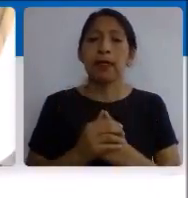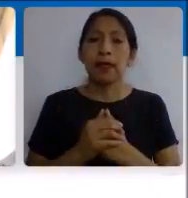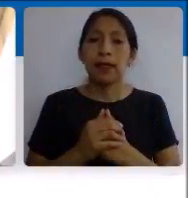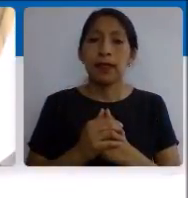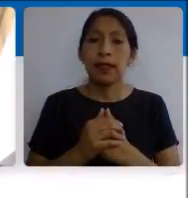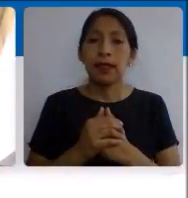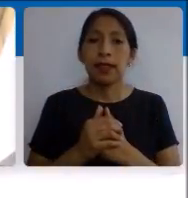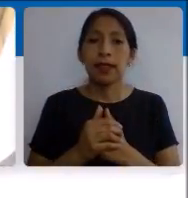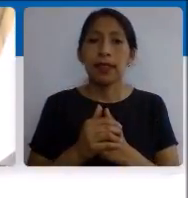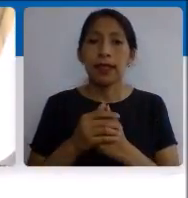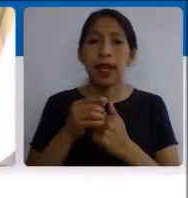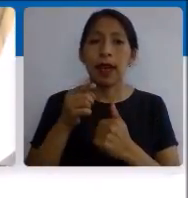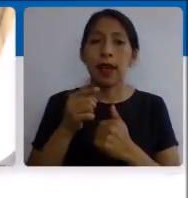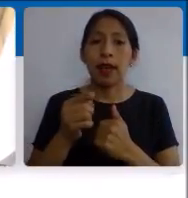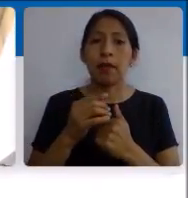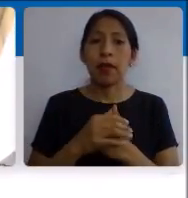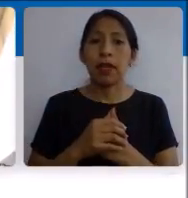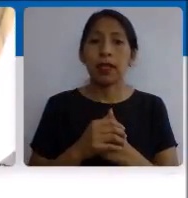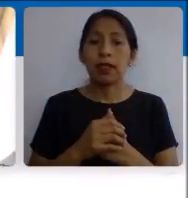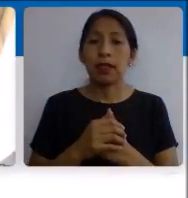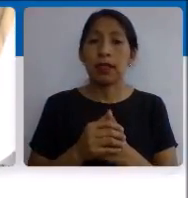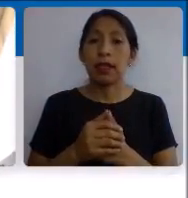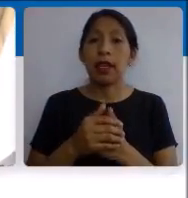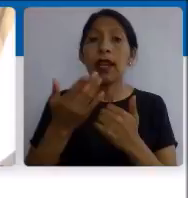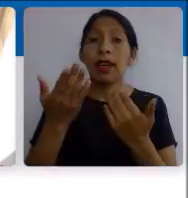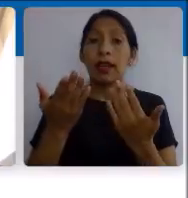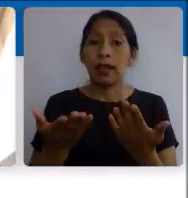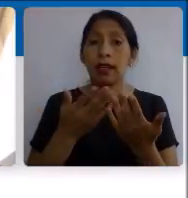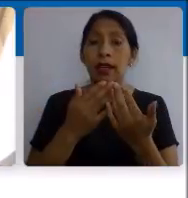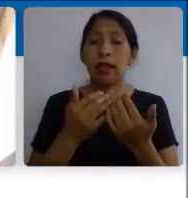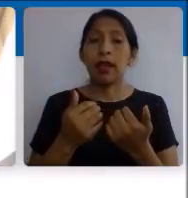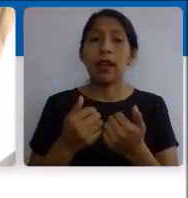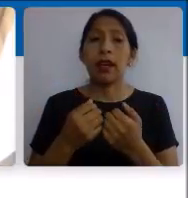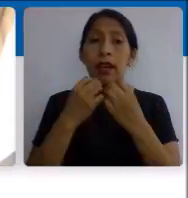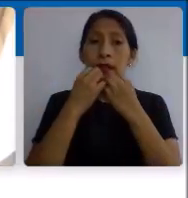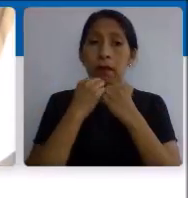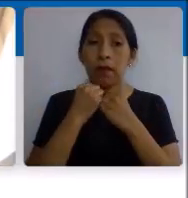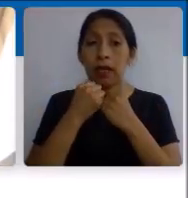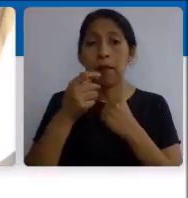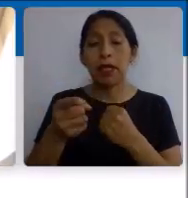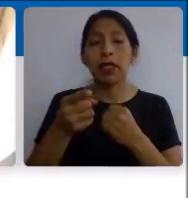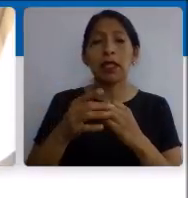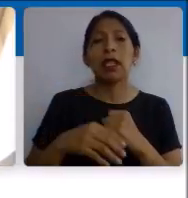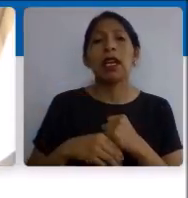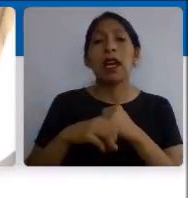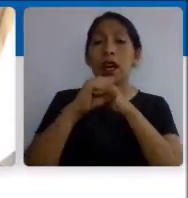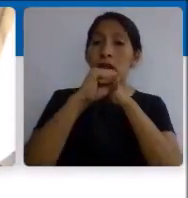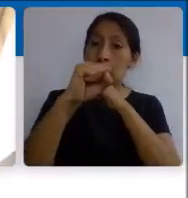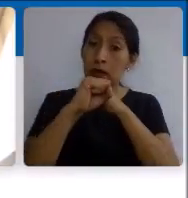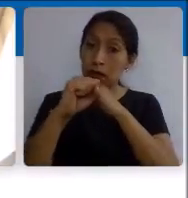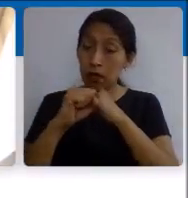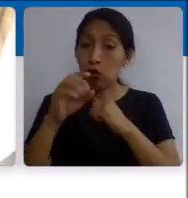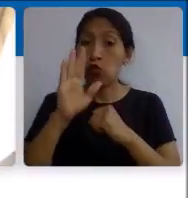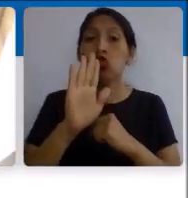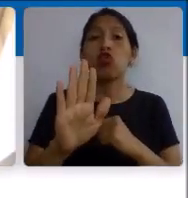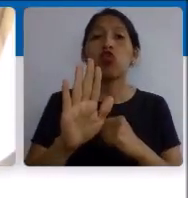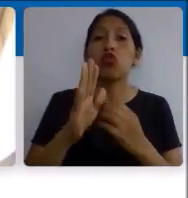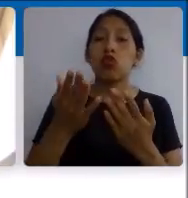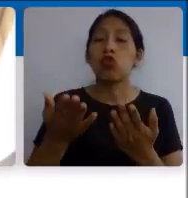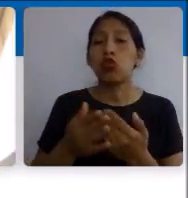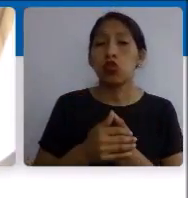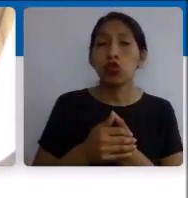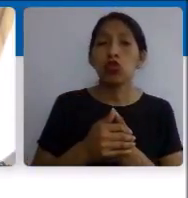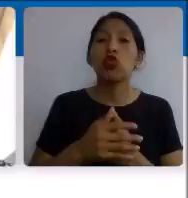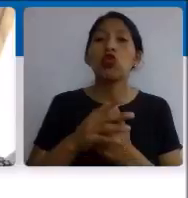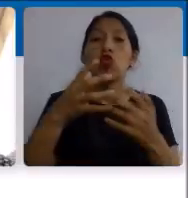que no es algo dable, ¿no? Para al querer promocionar su producto o